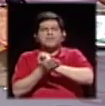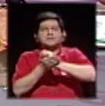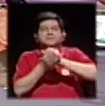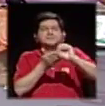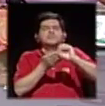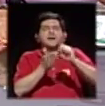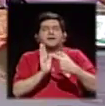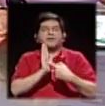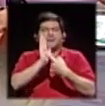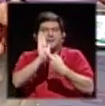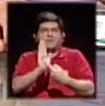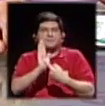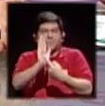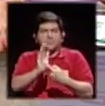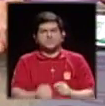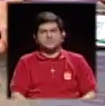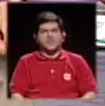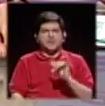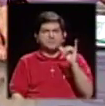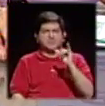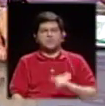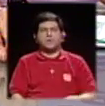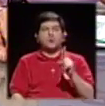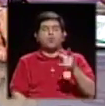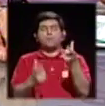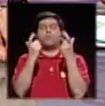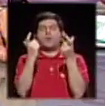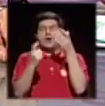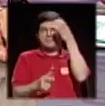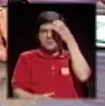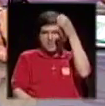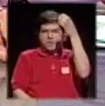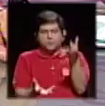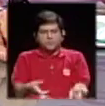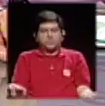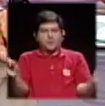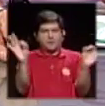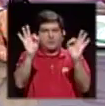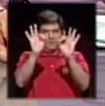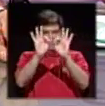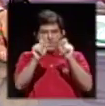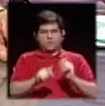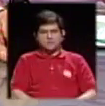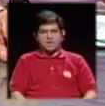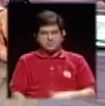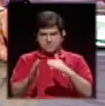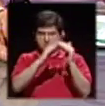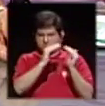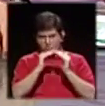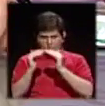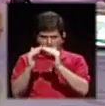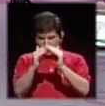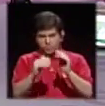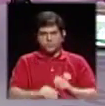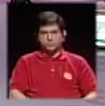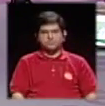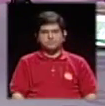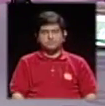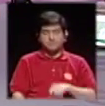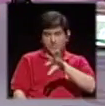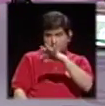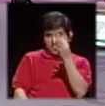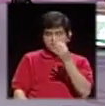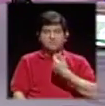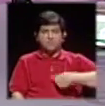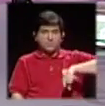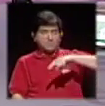como una, como un capital cultural muy importante para los pueblos. Entonces, cuando